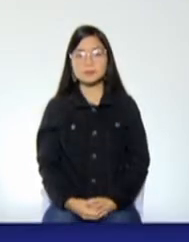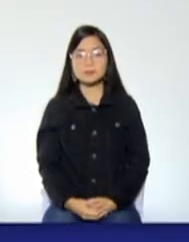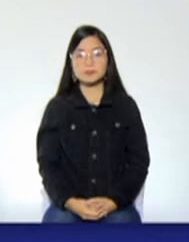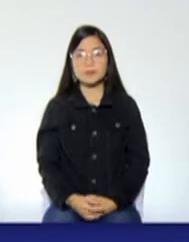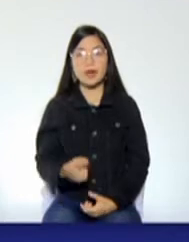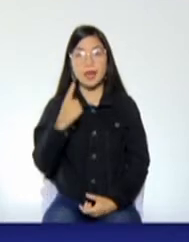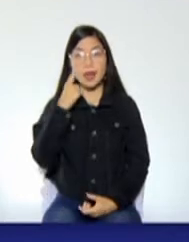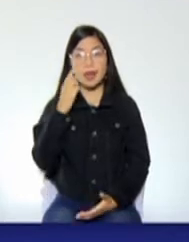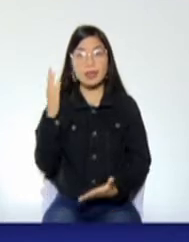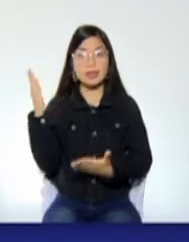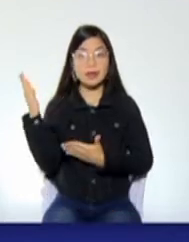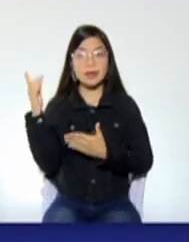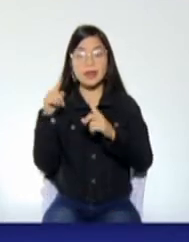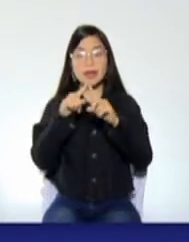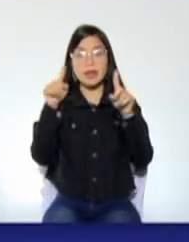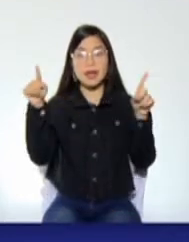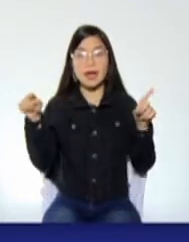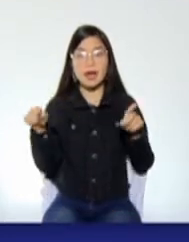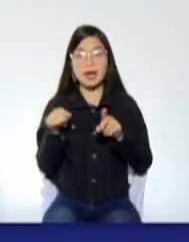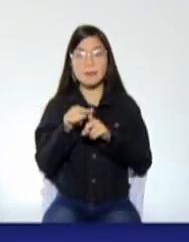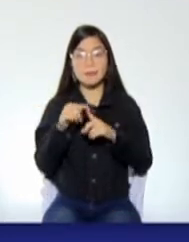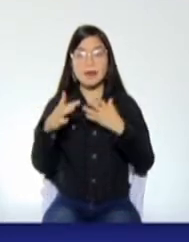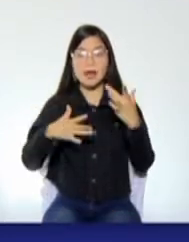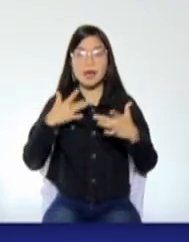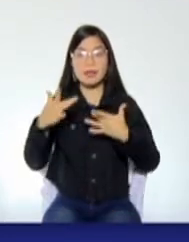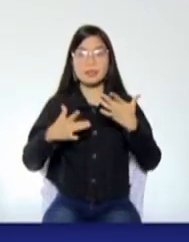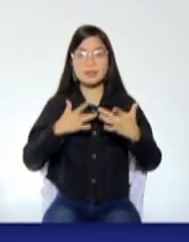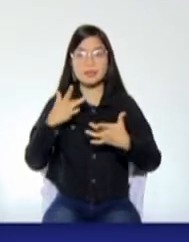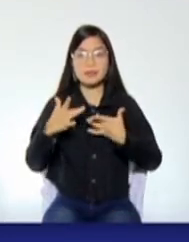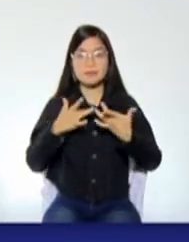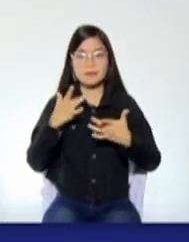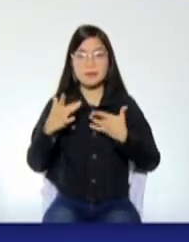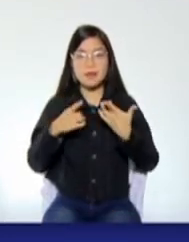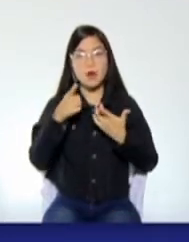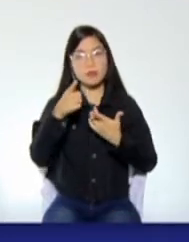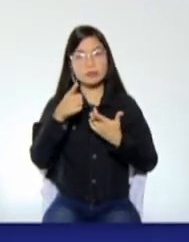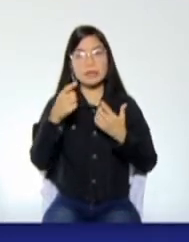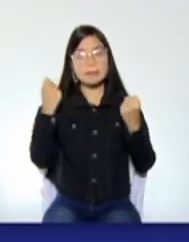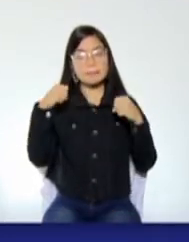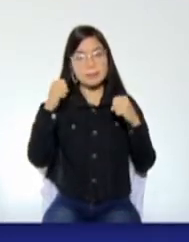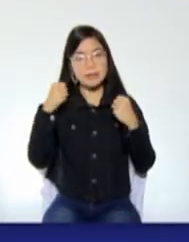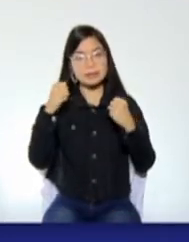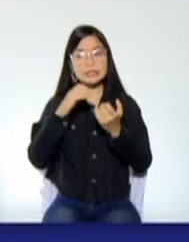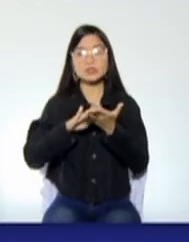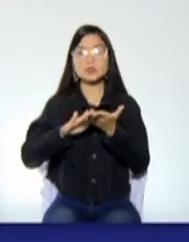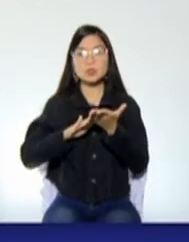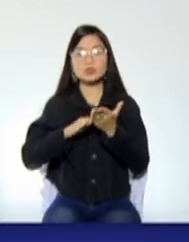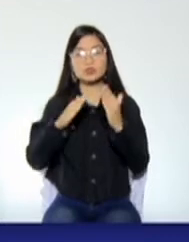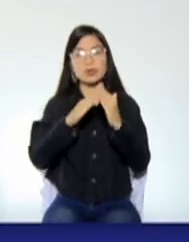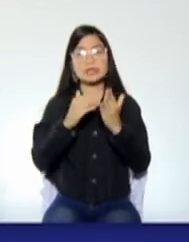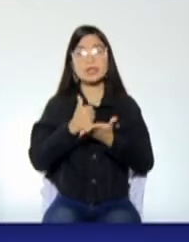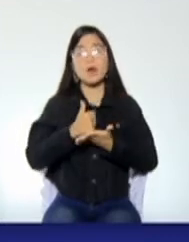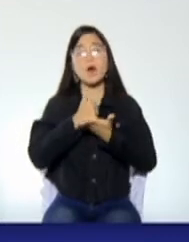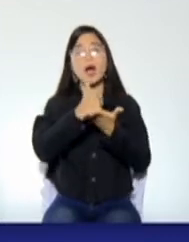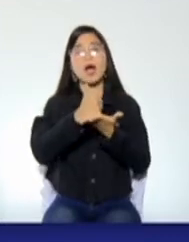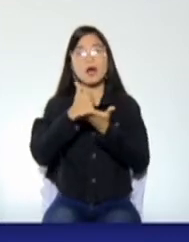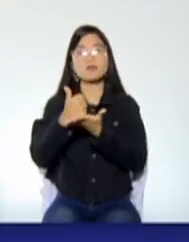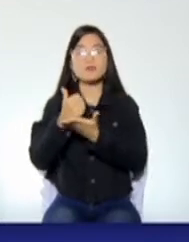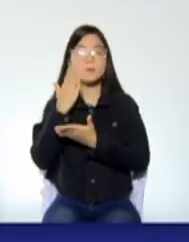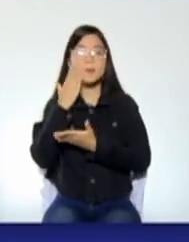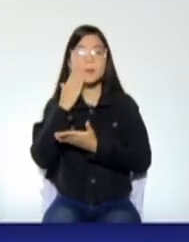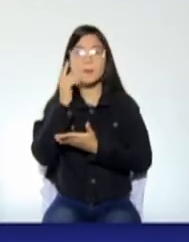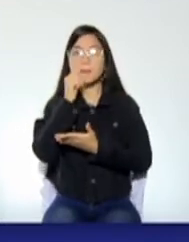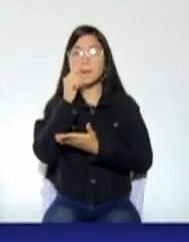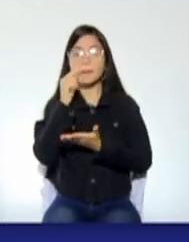láminas la actividad para resolverla en sus casas, con ayuda de sus padres, con ayuda de sus hermanos,